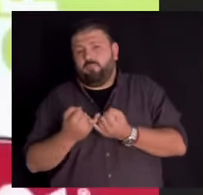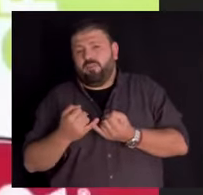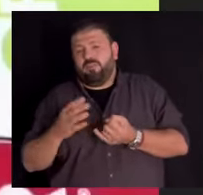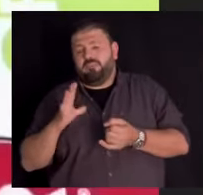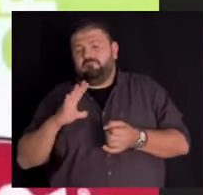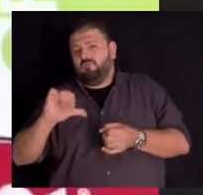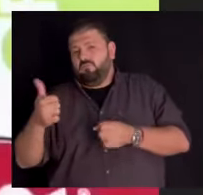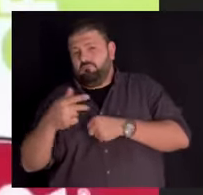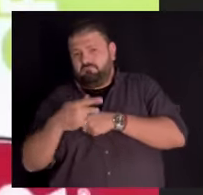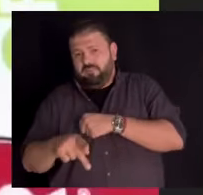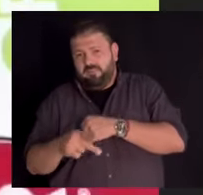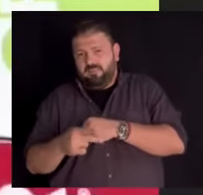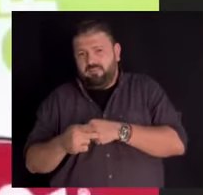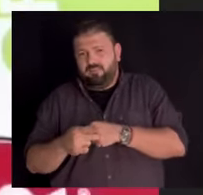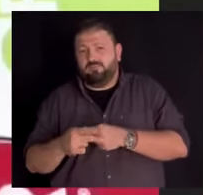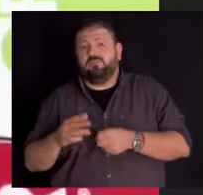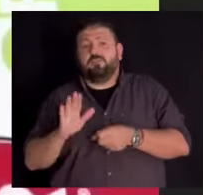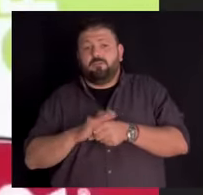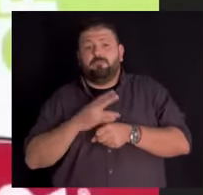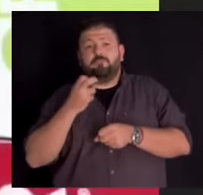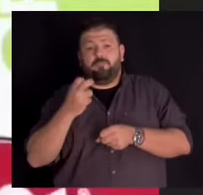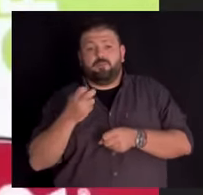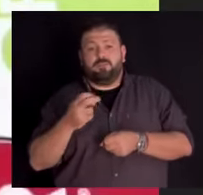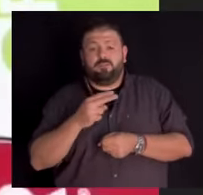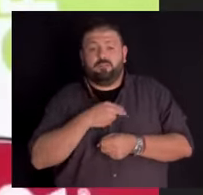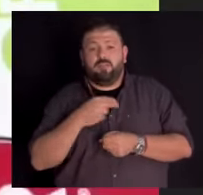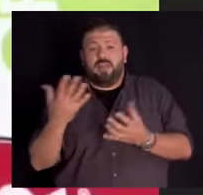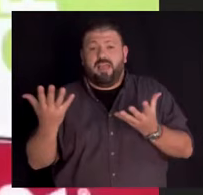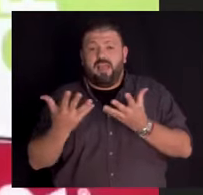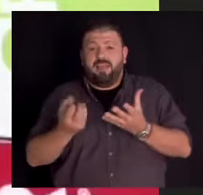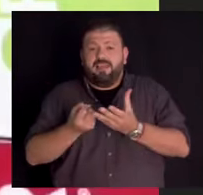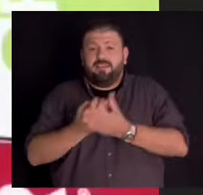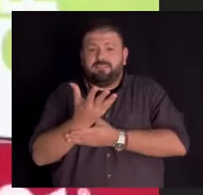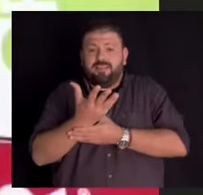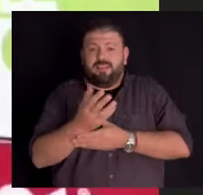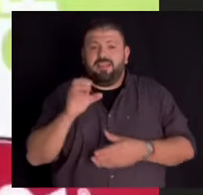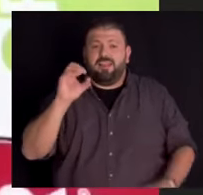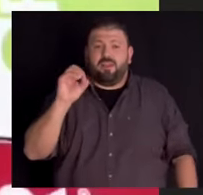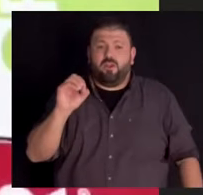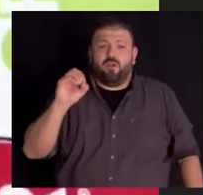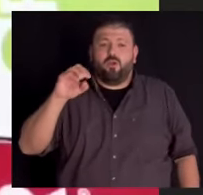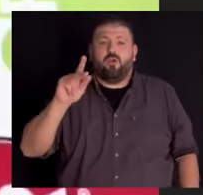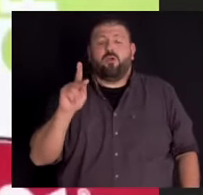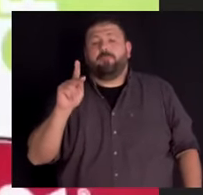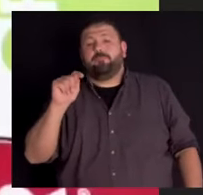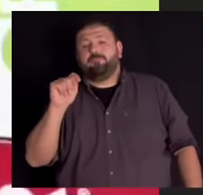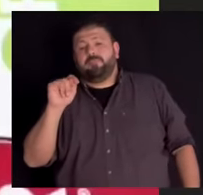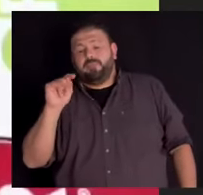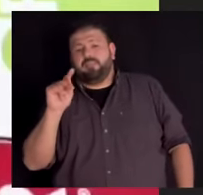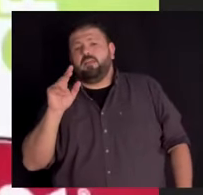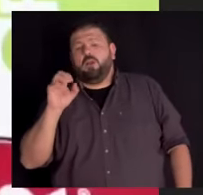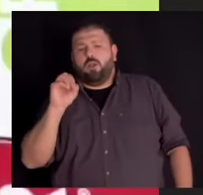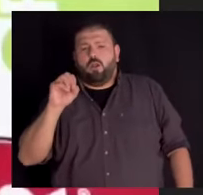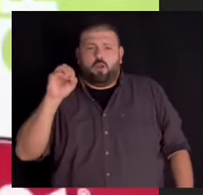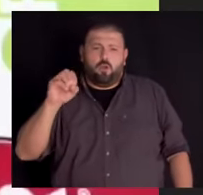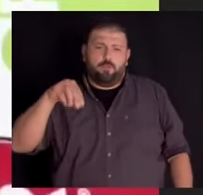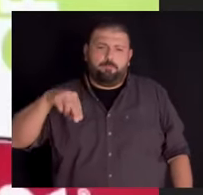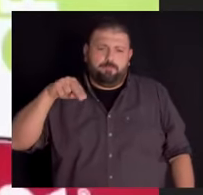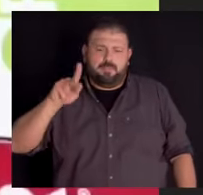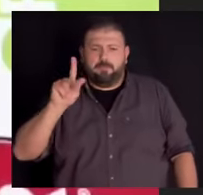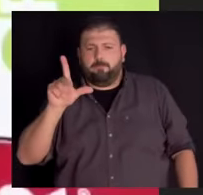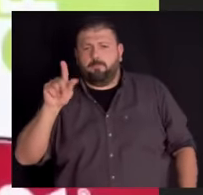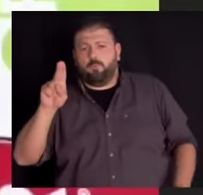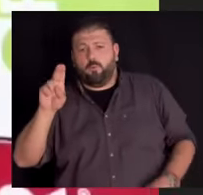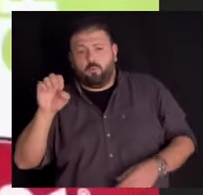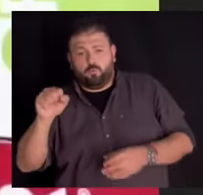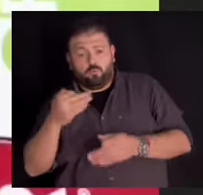problema. Y ahí es a donde nace el Omni Plus. El Omni Plus es hacer que la vitamina aceite esté